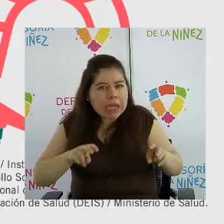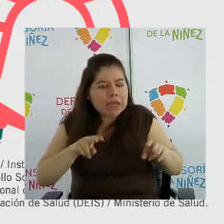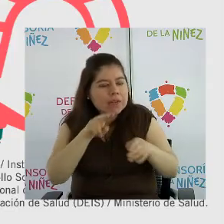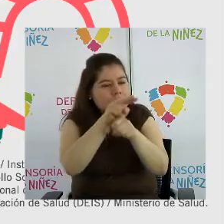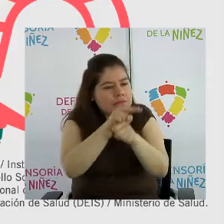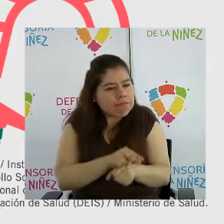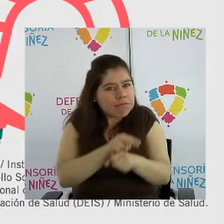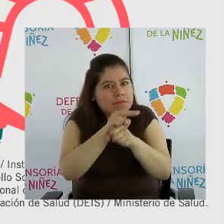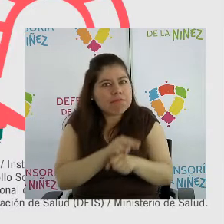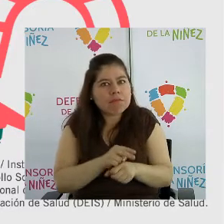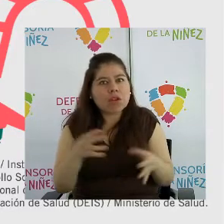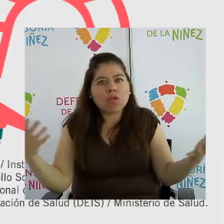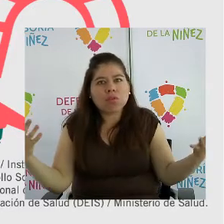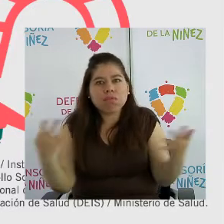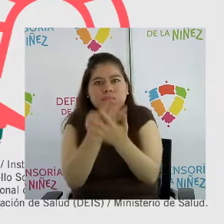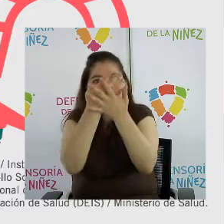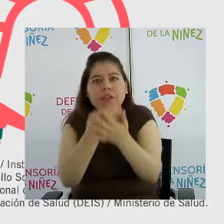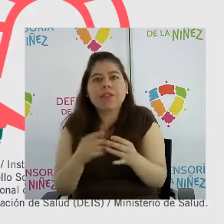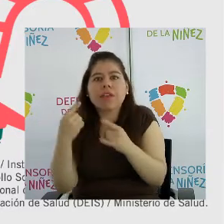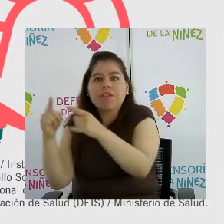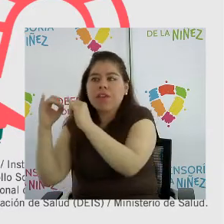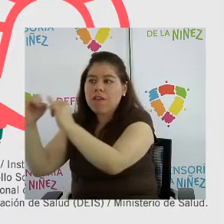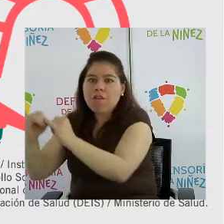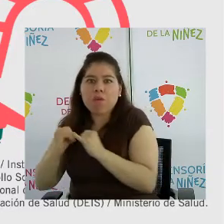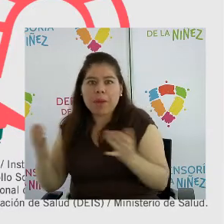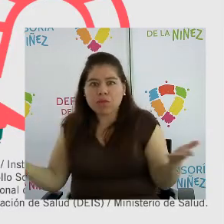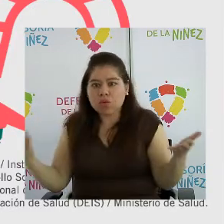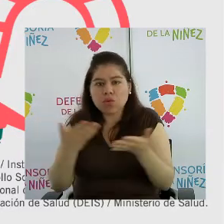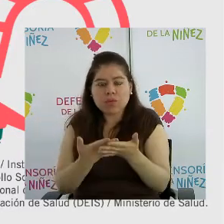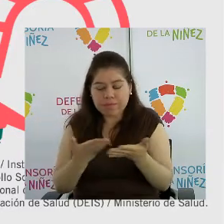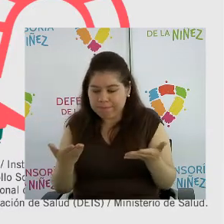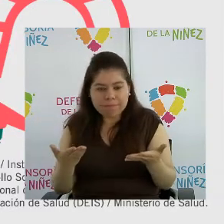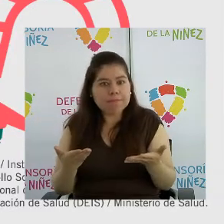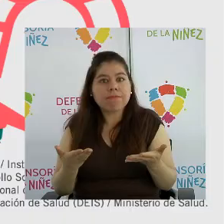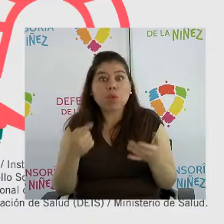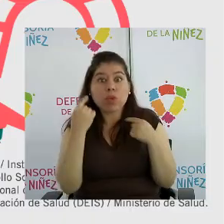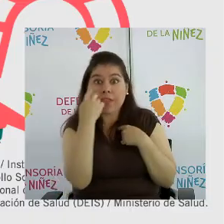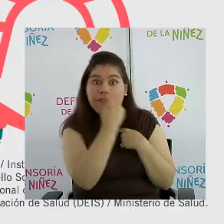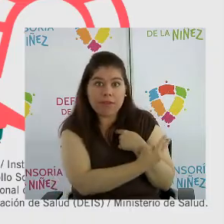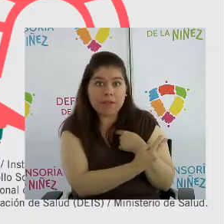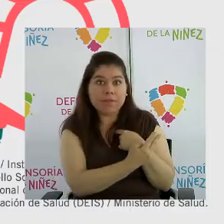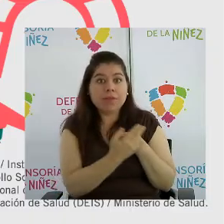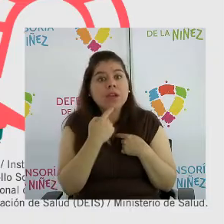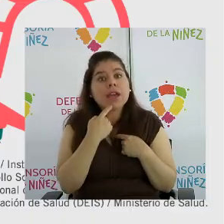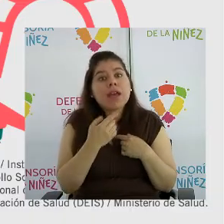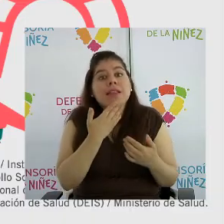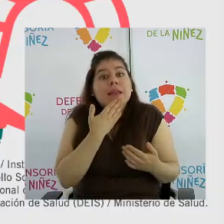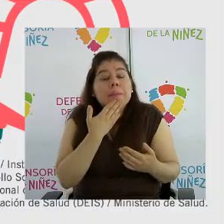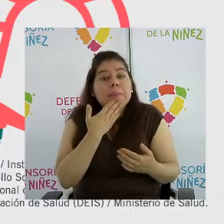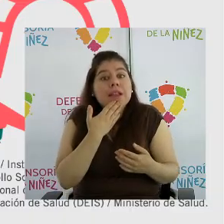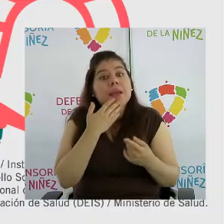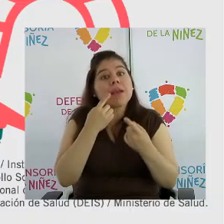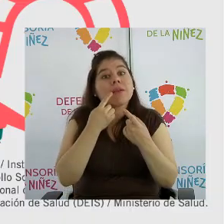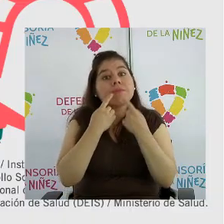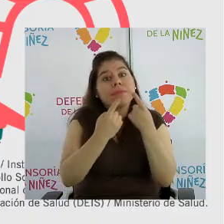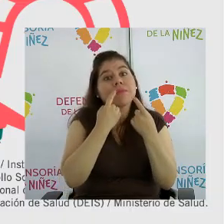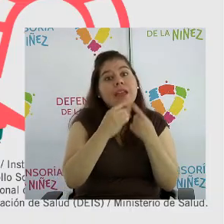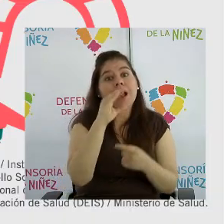información estadísticas como las que acá ustedes pueden observar. Se relacionan y están basadas también en la encuesta CACEN